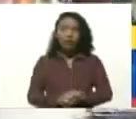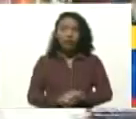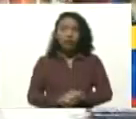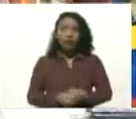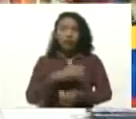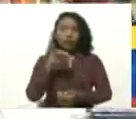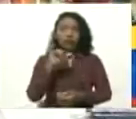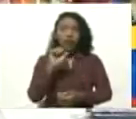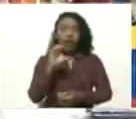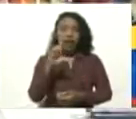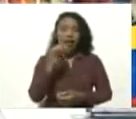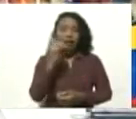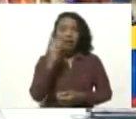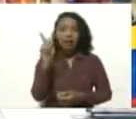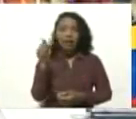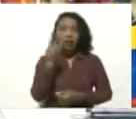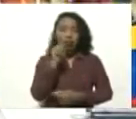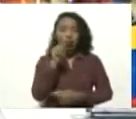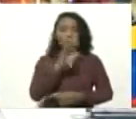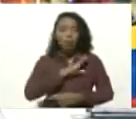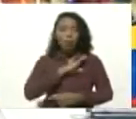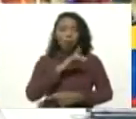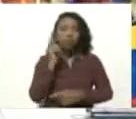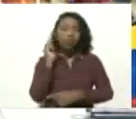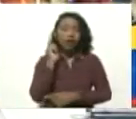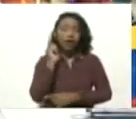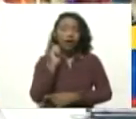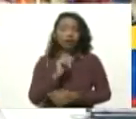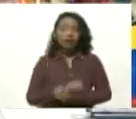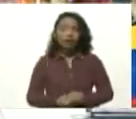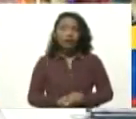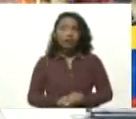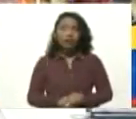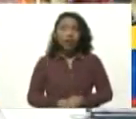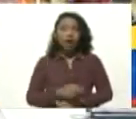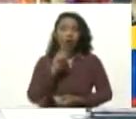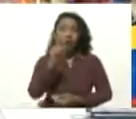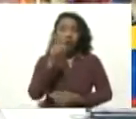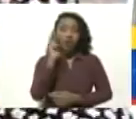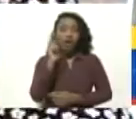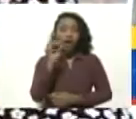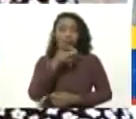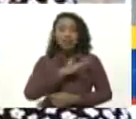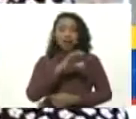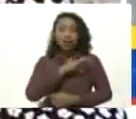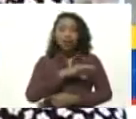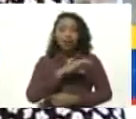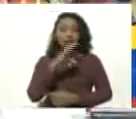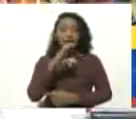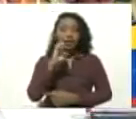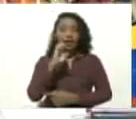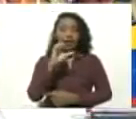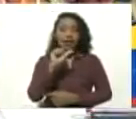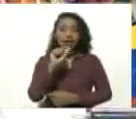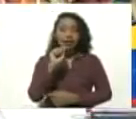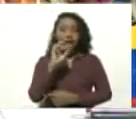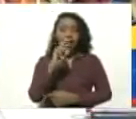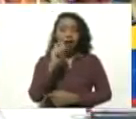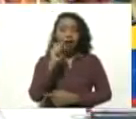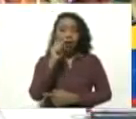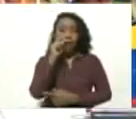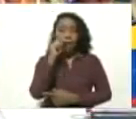Yelitza la Avanzadora, esa es su tarea, oye, ministra. Esa es su tarea, señor César Trompis.